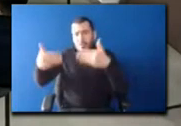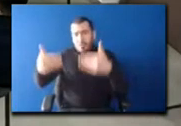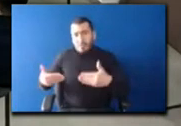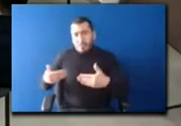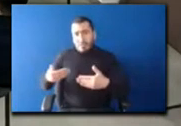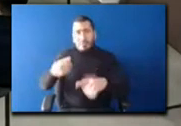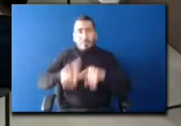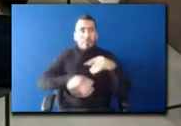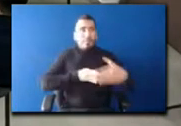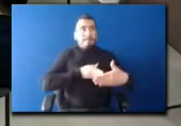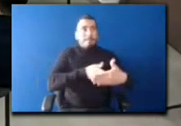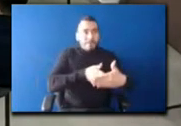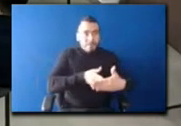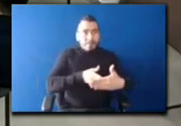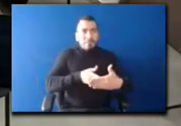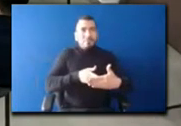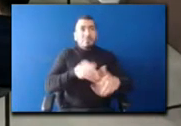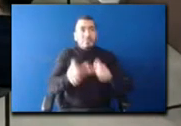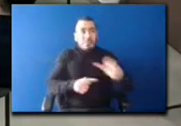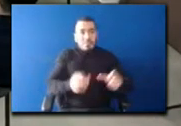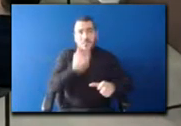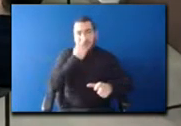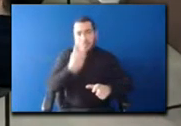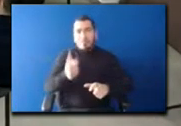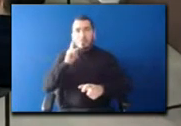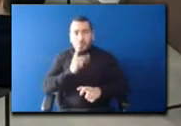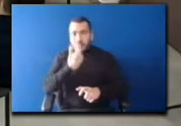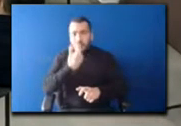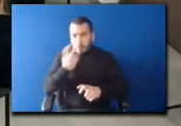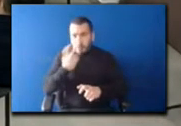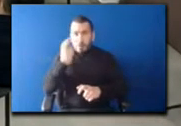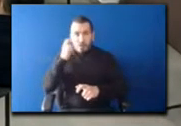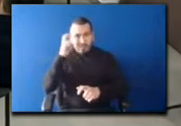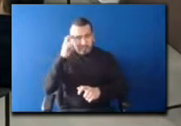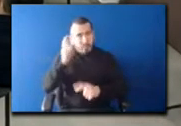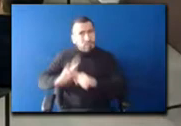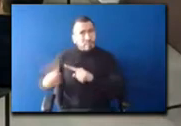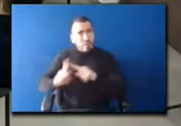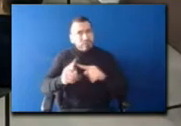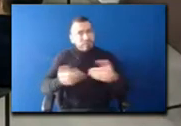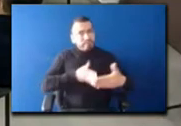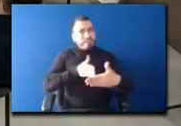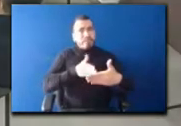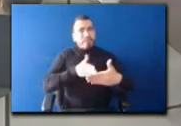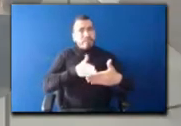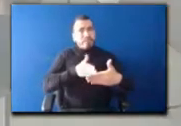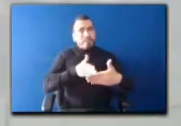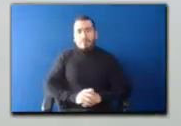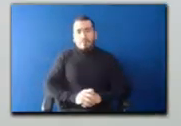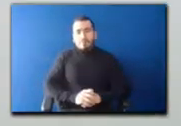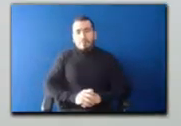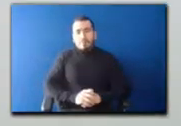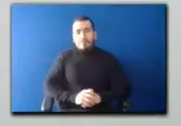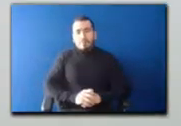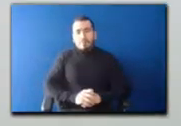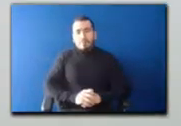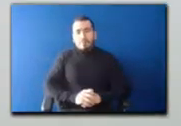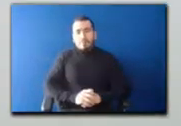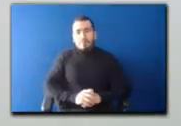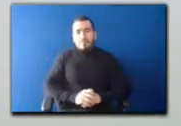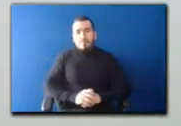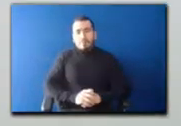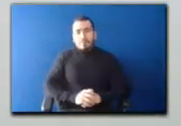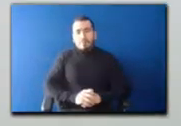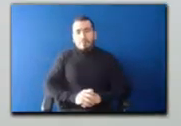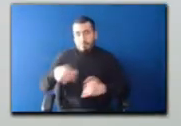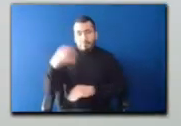convierta en una barrera más? Ciegos, sordos, sordociegos, cognitivos. Extraordinaria reflexión. Creo que el país siempre ha